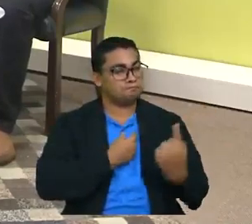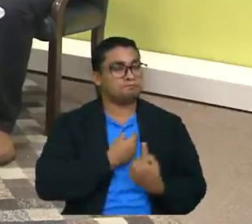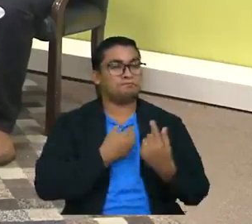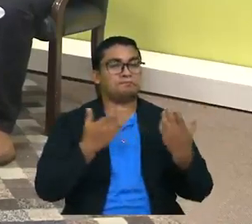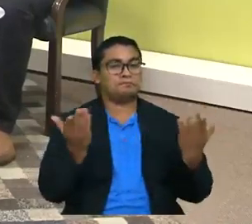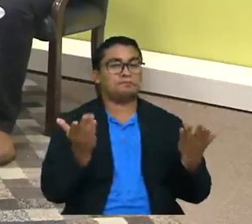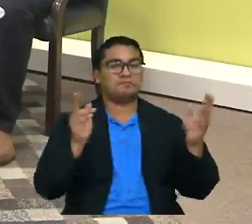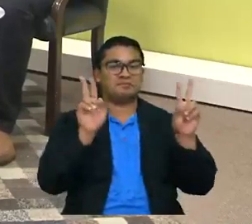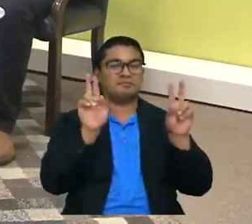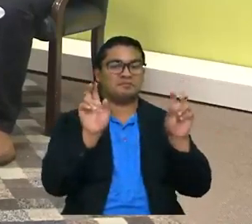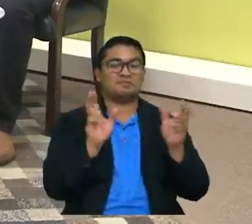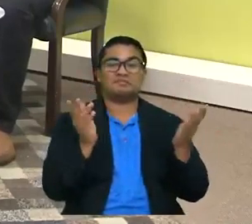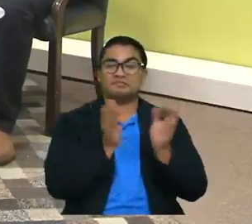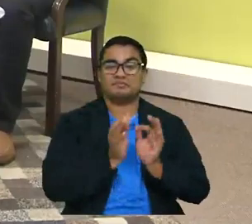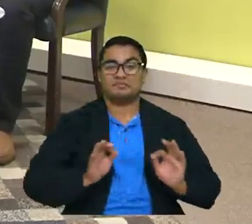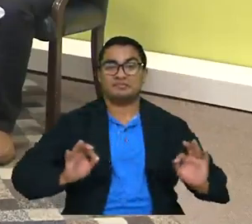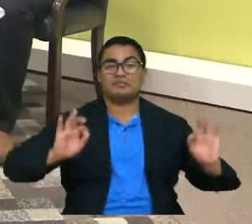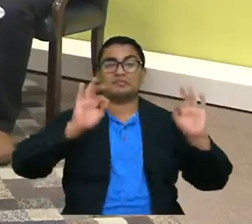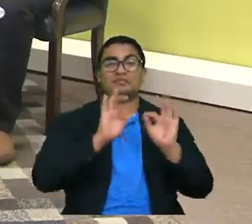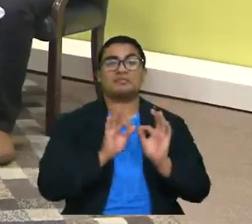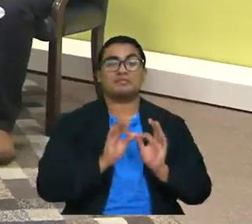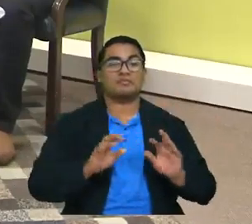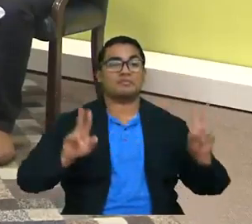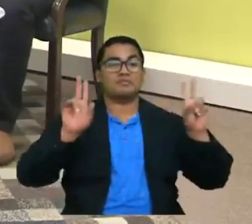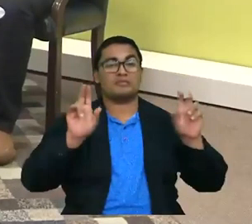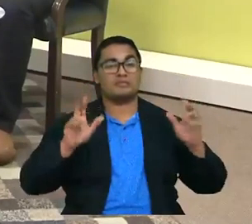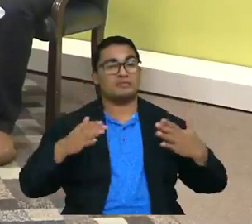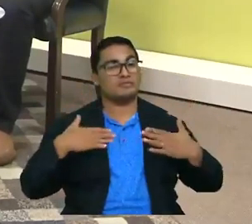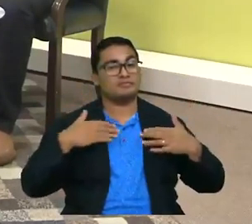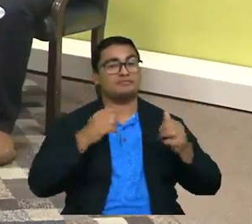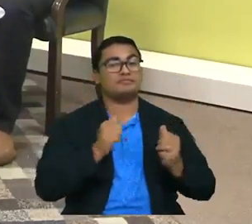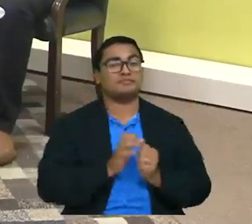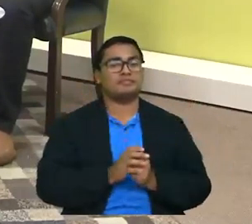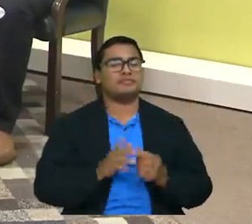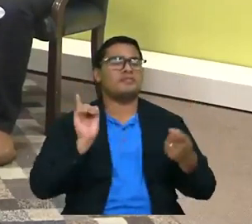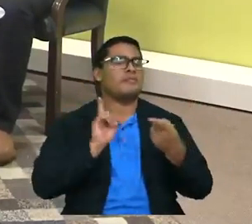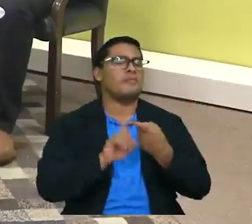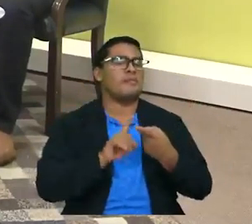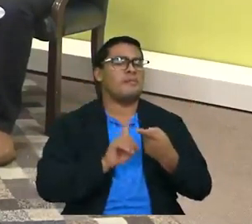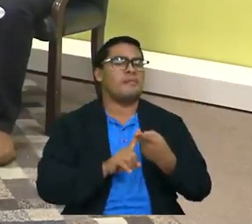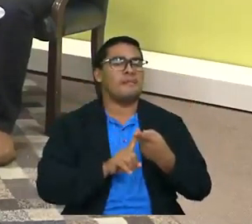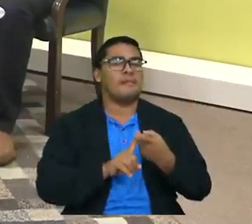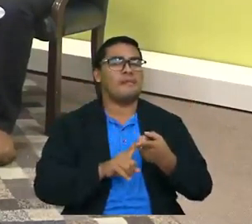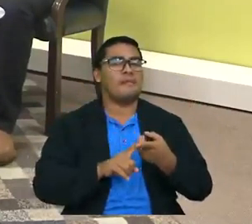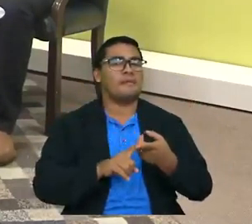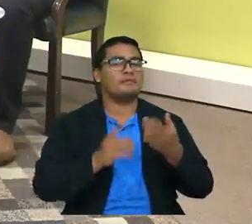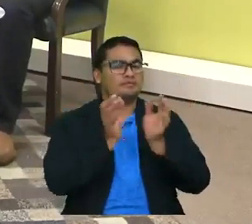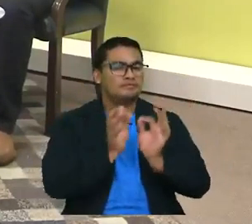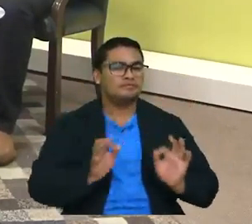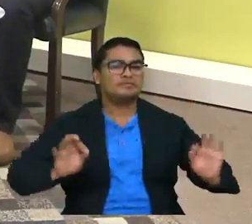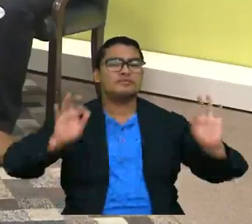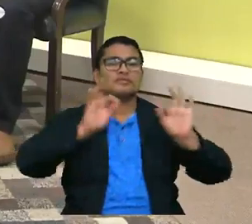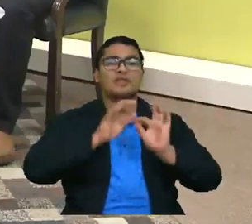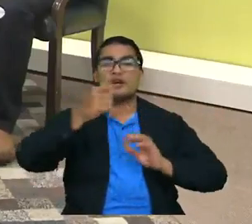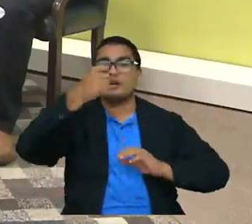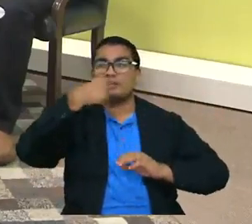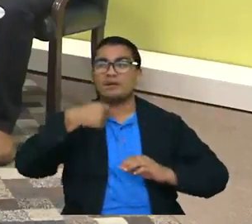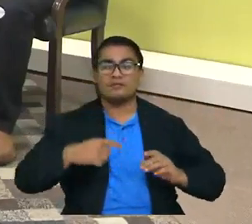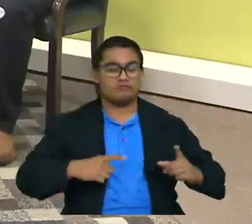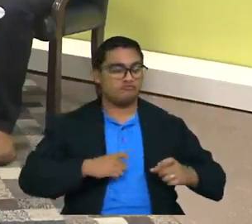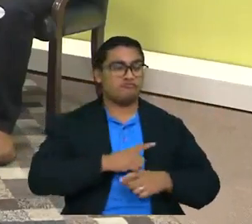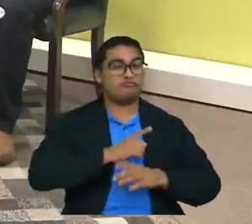un tema muy importante, prevenir es salud. Primero, antes de hablar de la importancia de los desparasitantes y la importancia